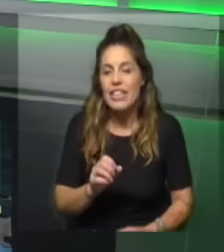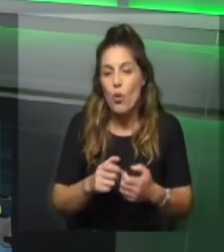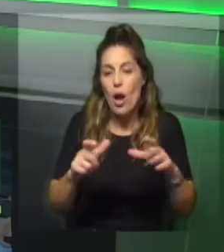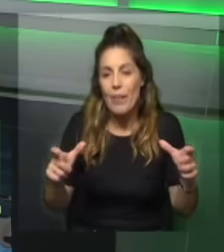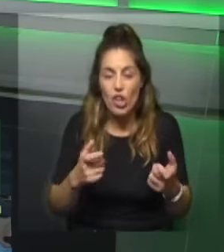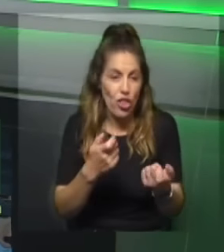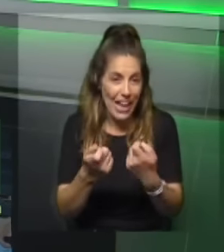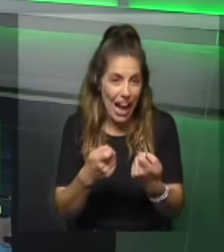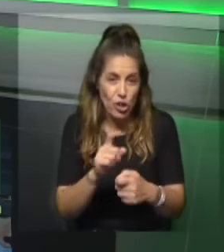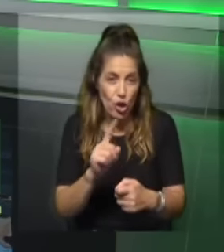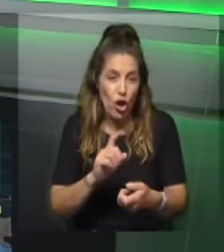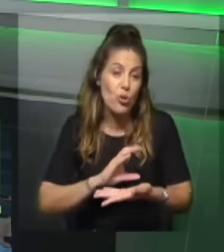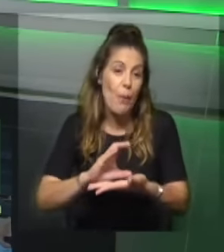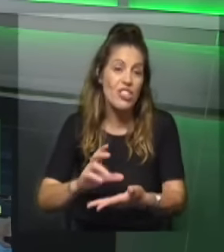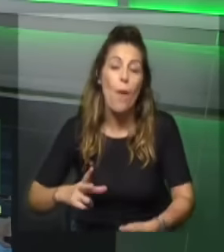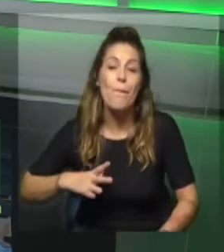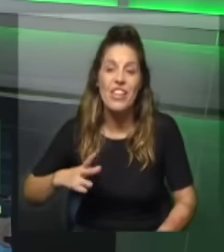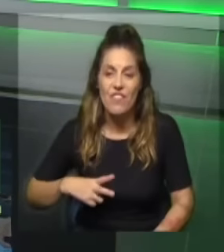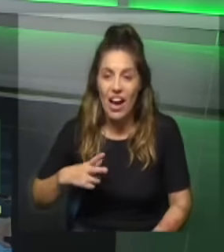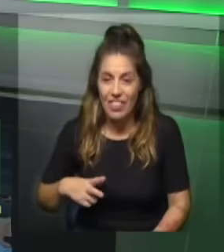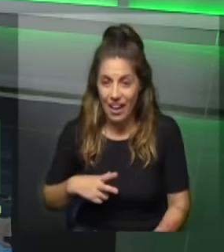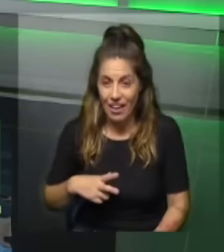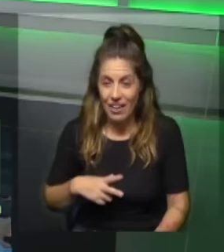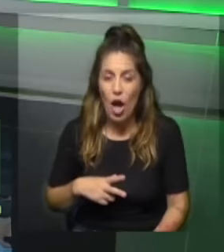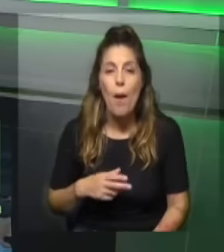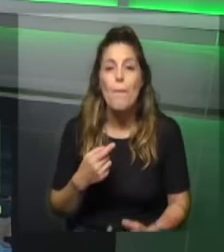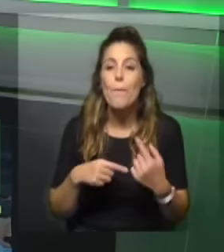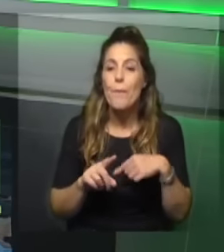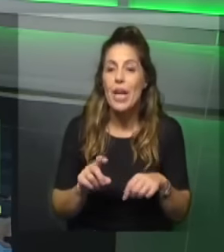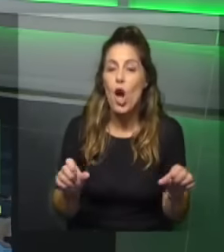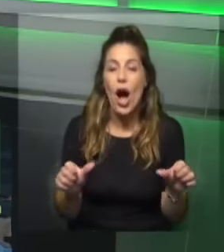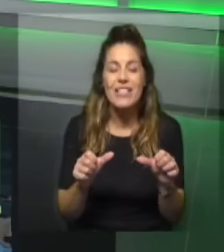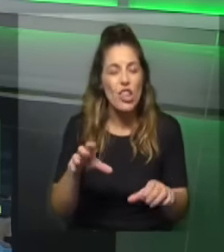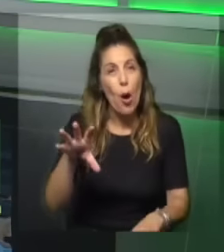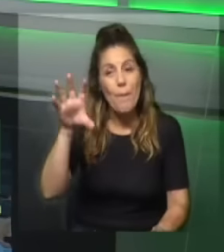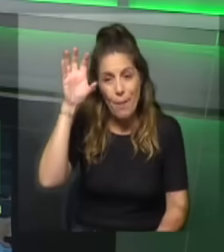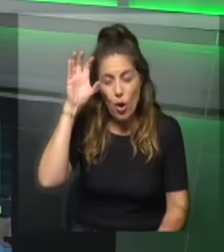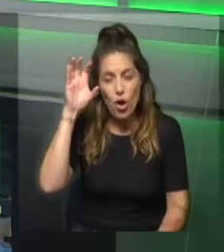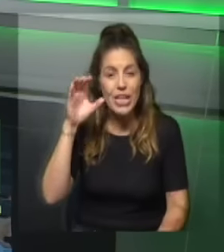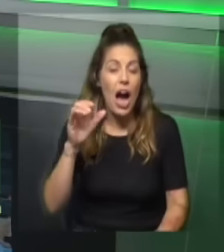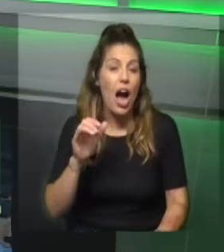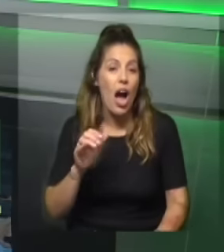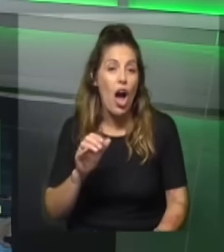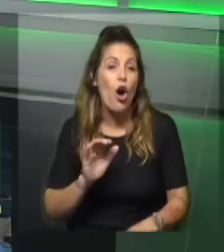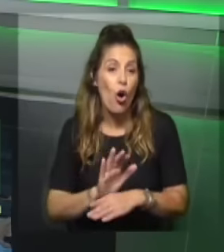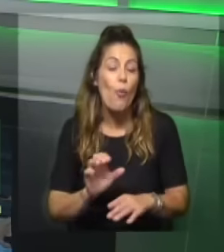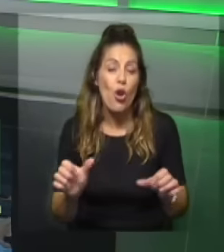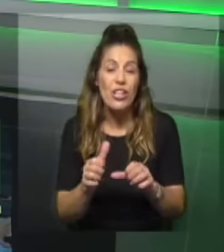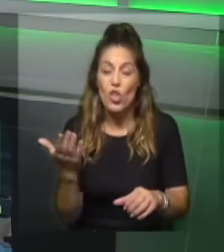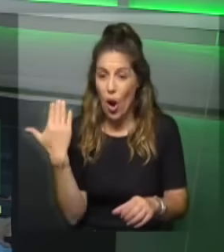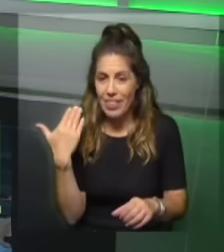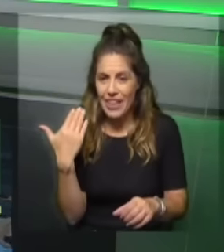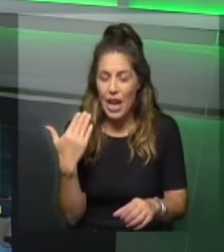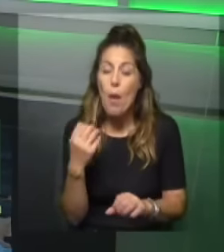gastos sino que es una inversión privada pero haciendo digamos memoria como lo ha hecho en otras veces es muy